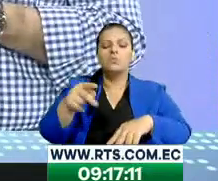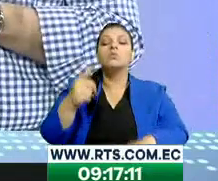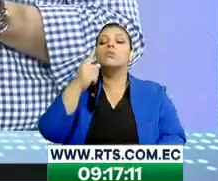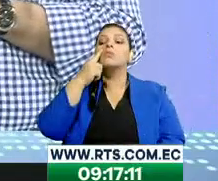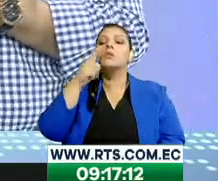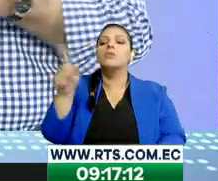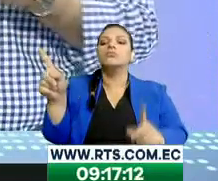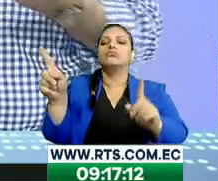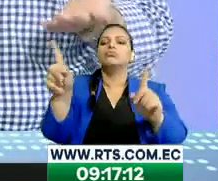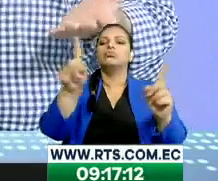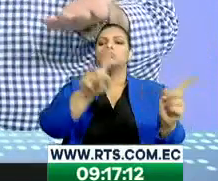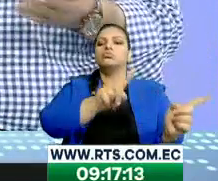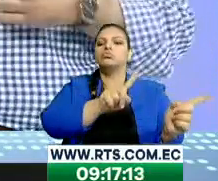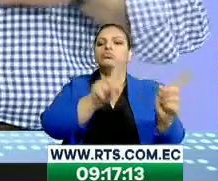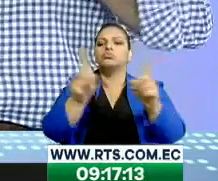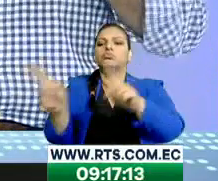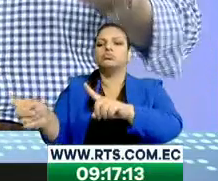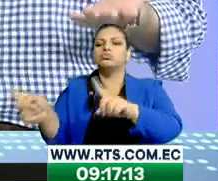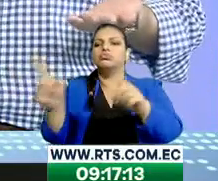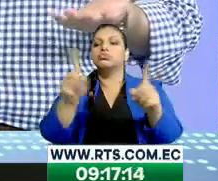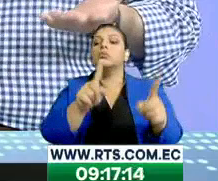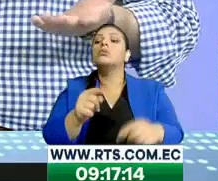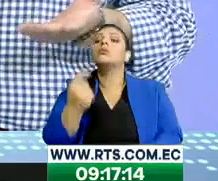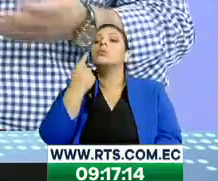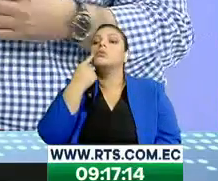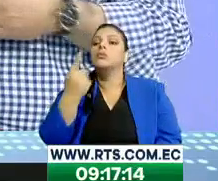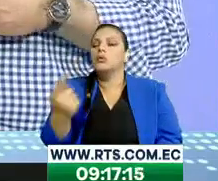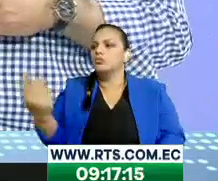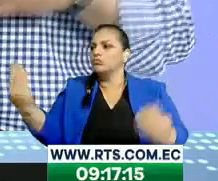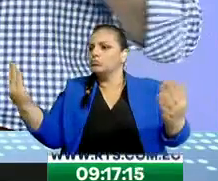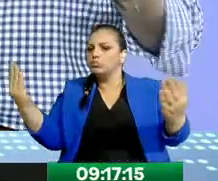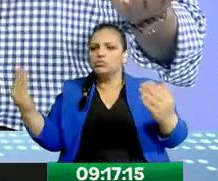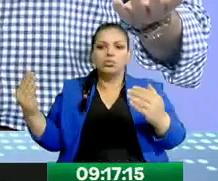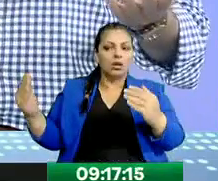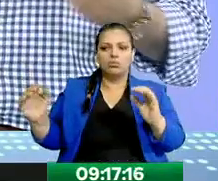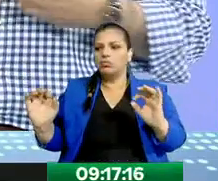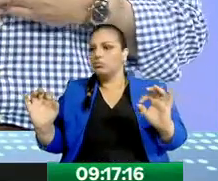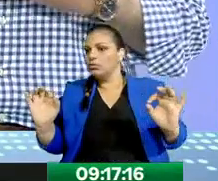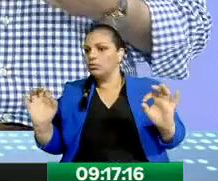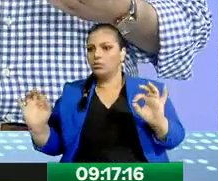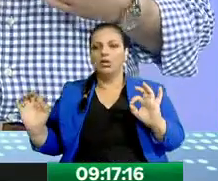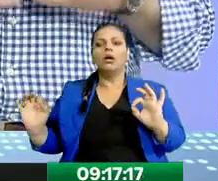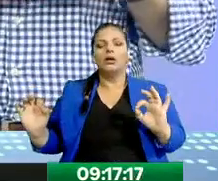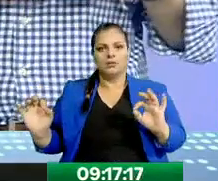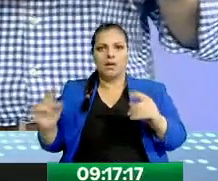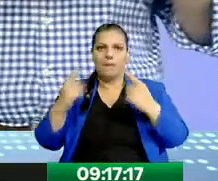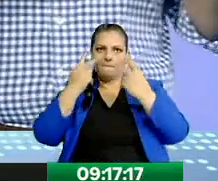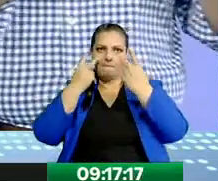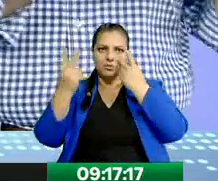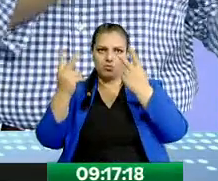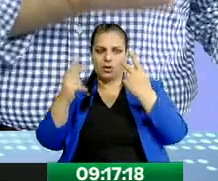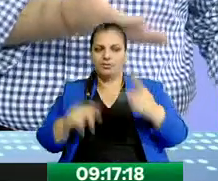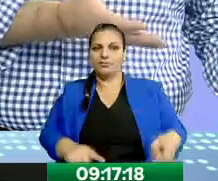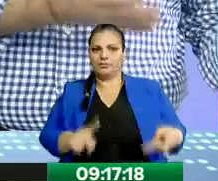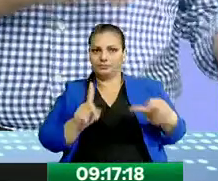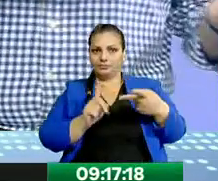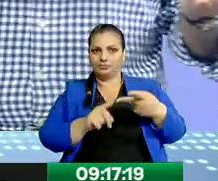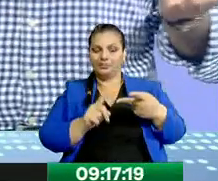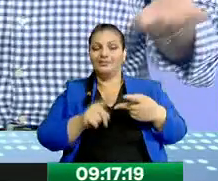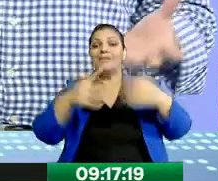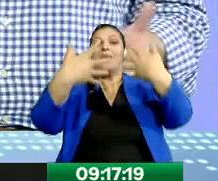estén funcionando. Los manubrios. Exactamente. Ya. Pero ahí entra en la parte ya mecatrónica donde chequeamos por computadoras, por equipos